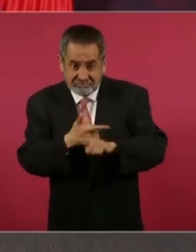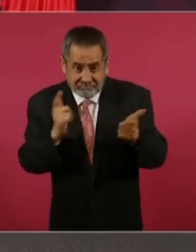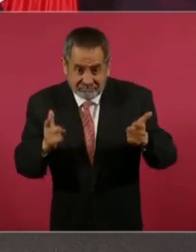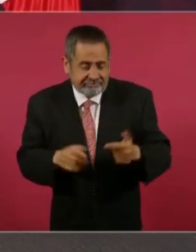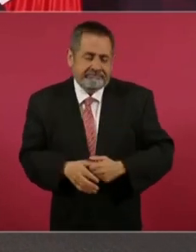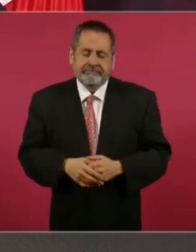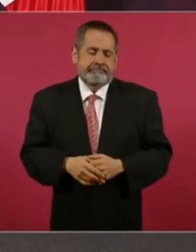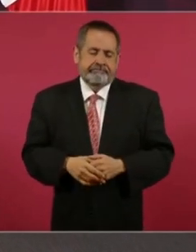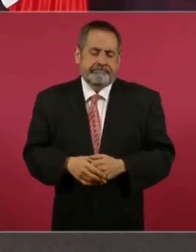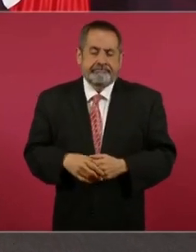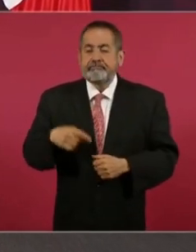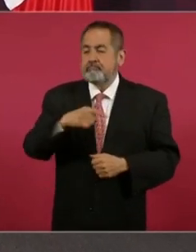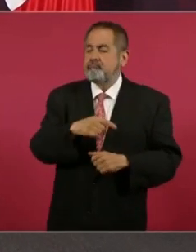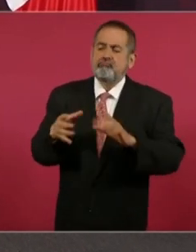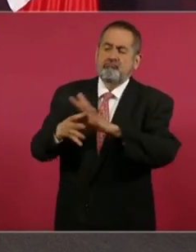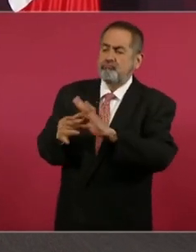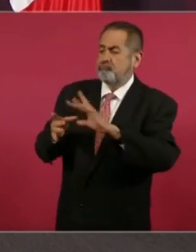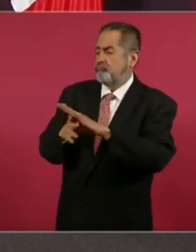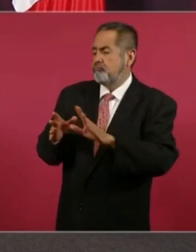División de poderes.